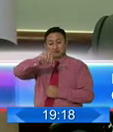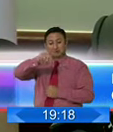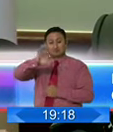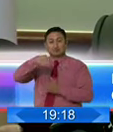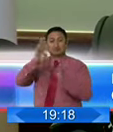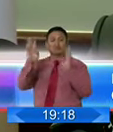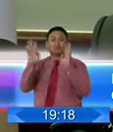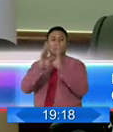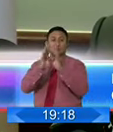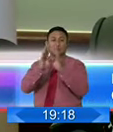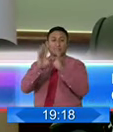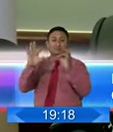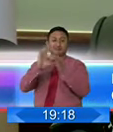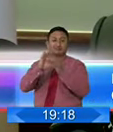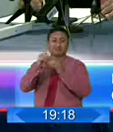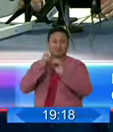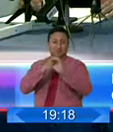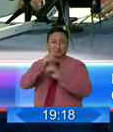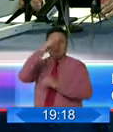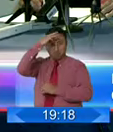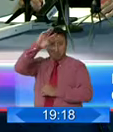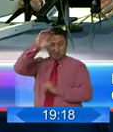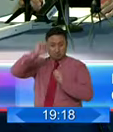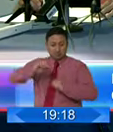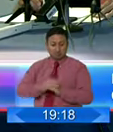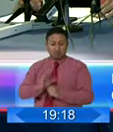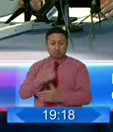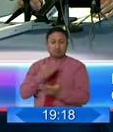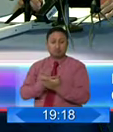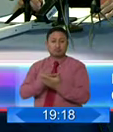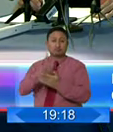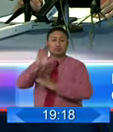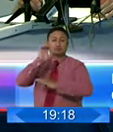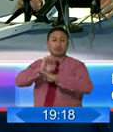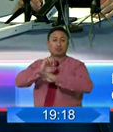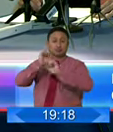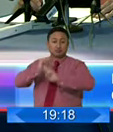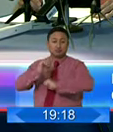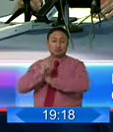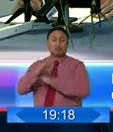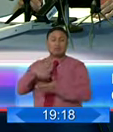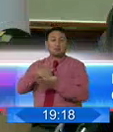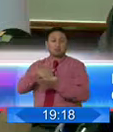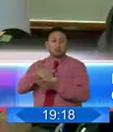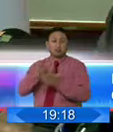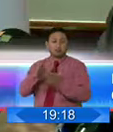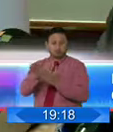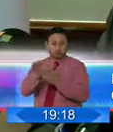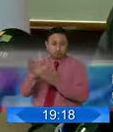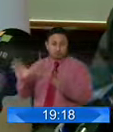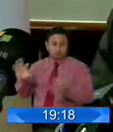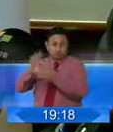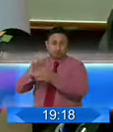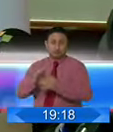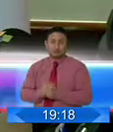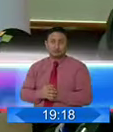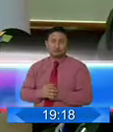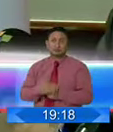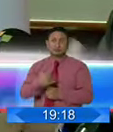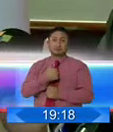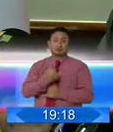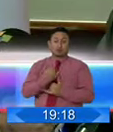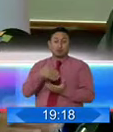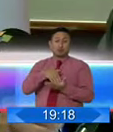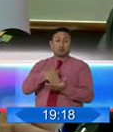Pacífico en Puerto Vallarta, México, y propondrá que Ecuador forme parte como miembro asociado. Actualmente somos miembro observador. Un